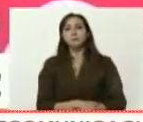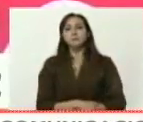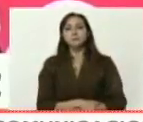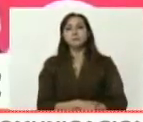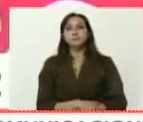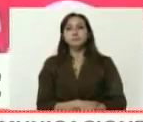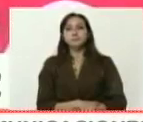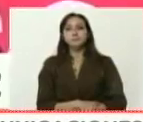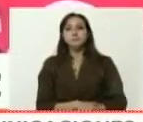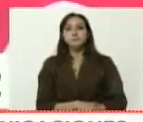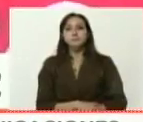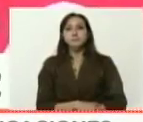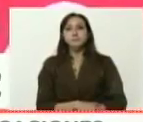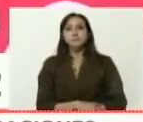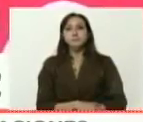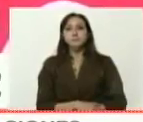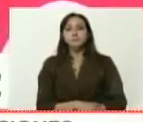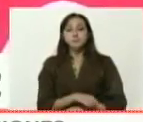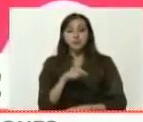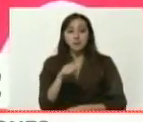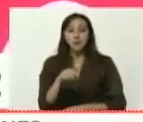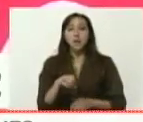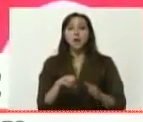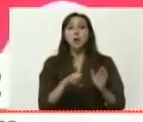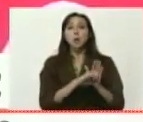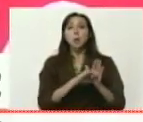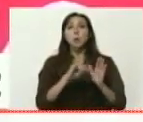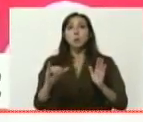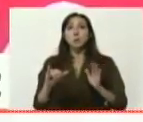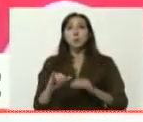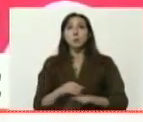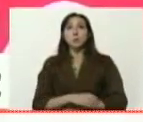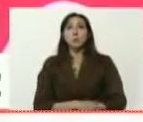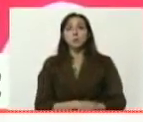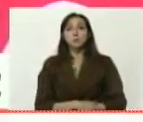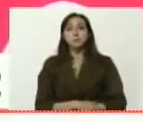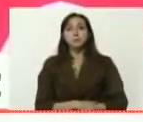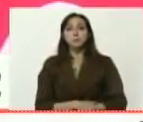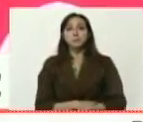¿Ustedes conocen el preámbulo de la Constitución? 4.